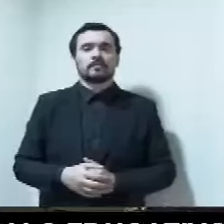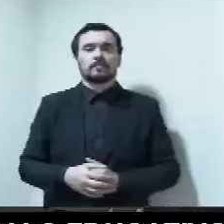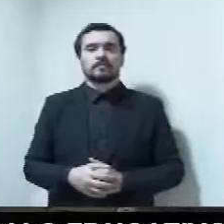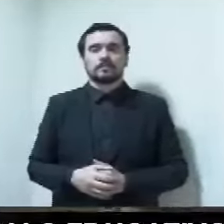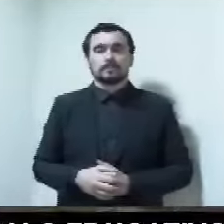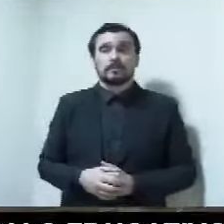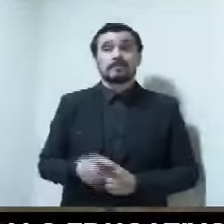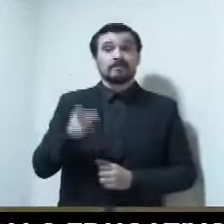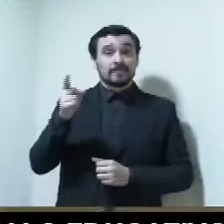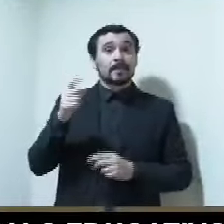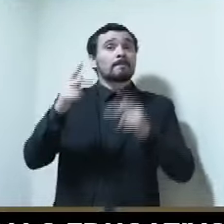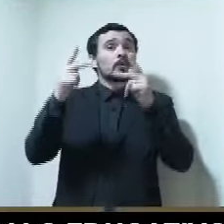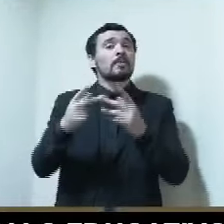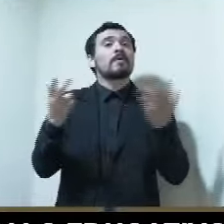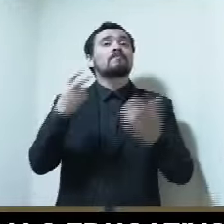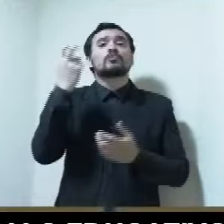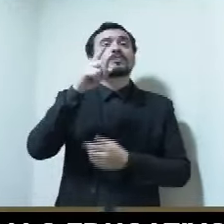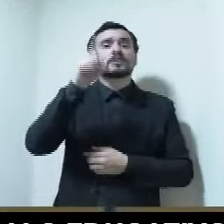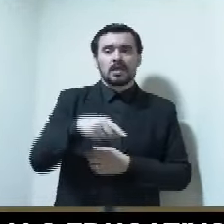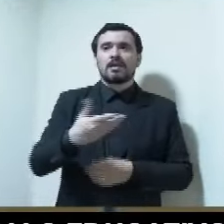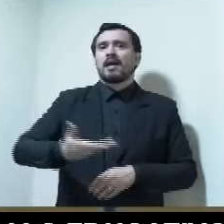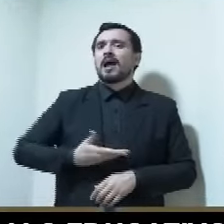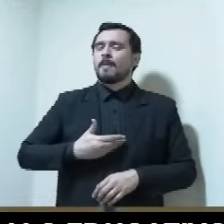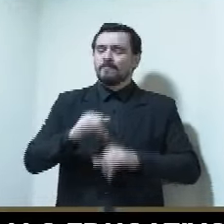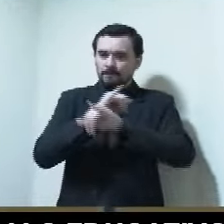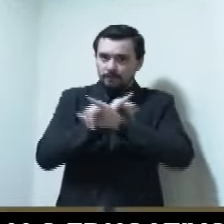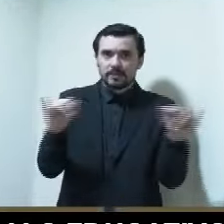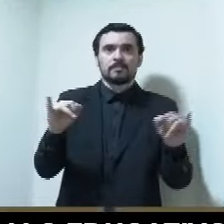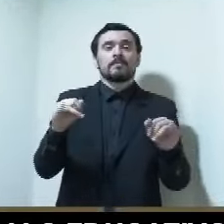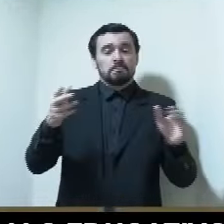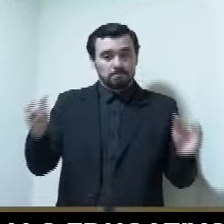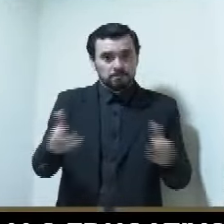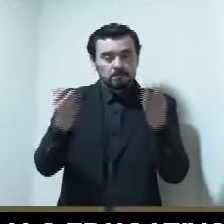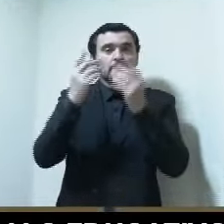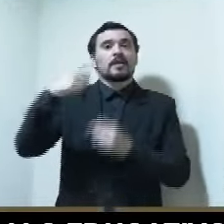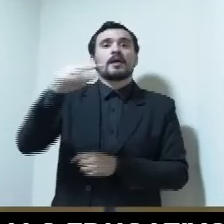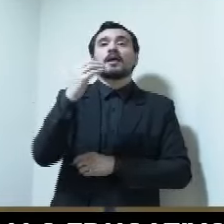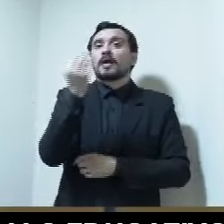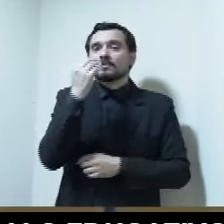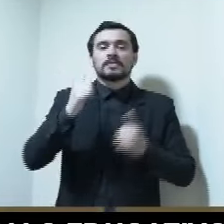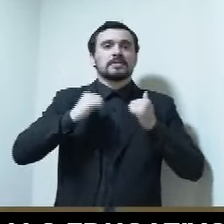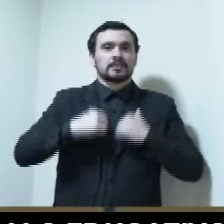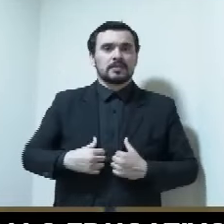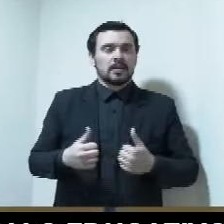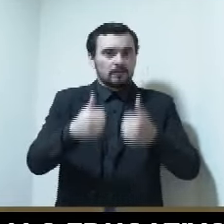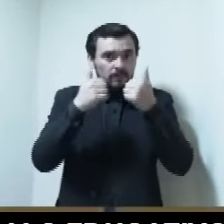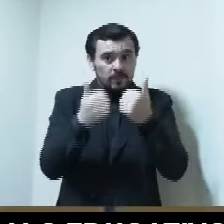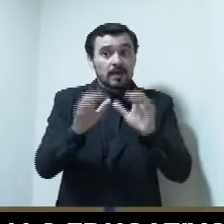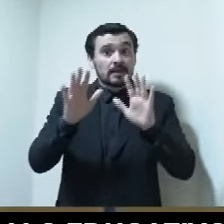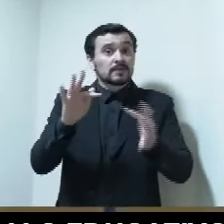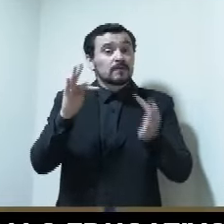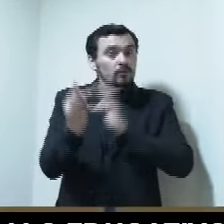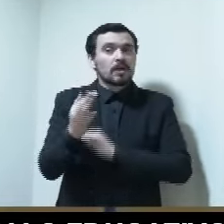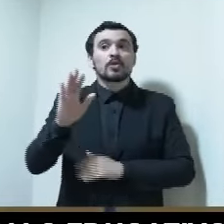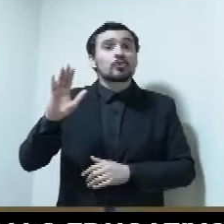Este programa busca erradicar el hambre en nuestras escuelas y promover hábitos alimenticios saludables, asegurando de esta forma